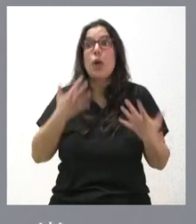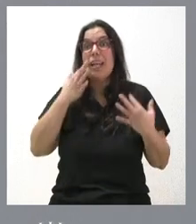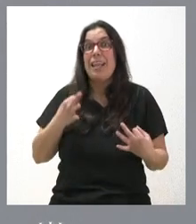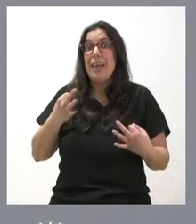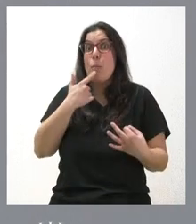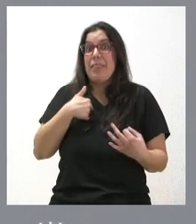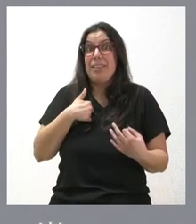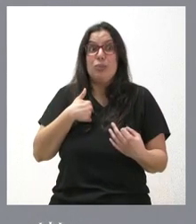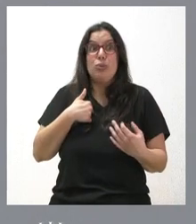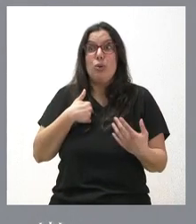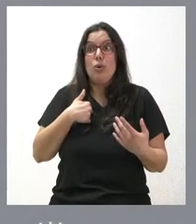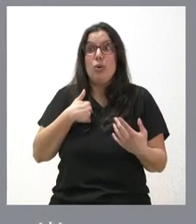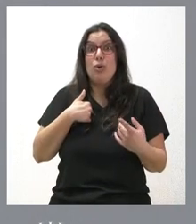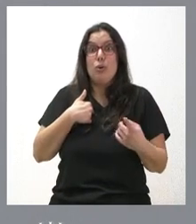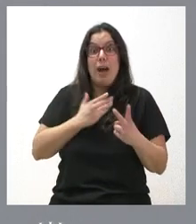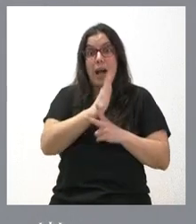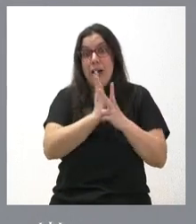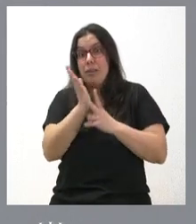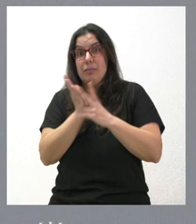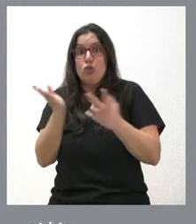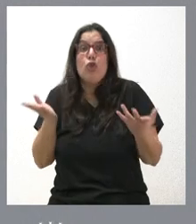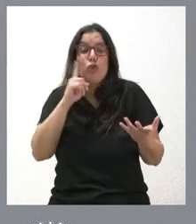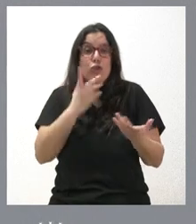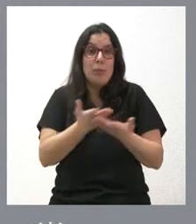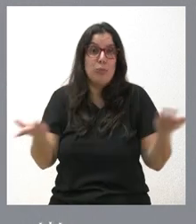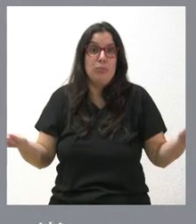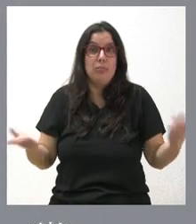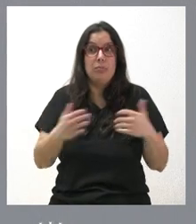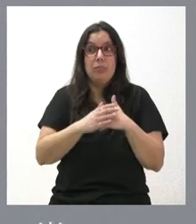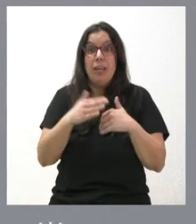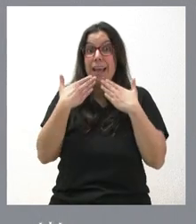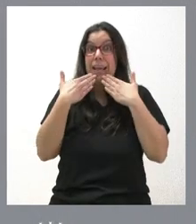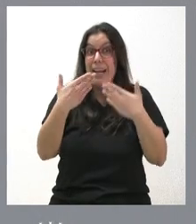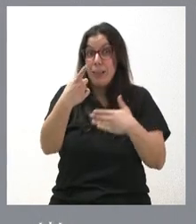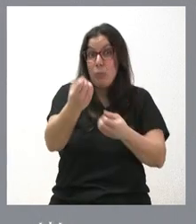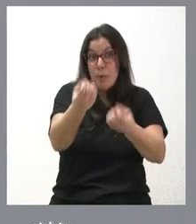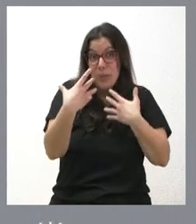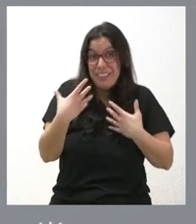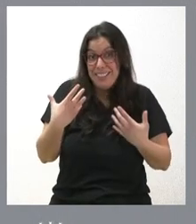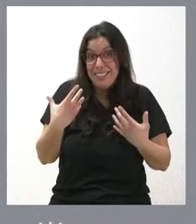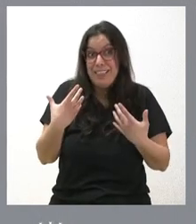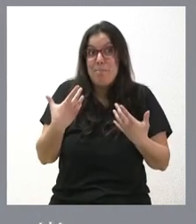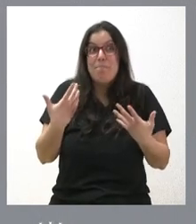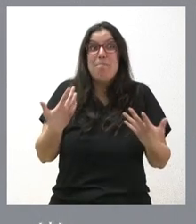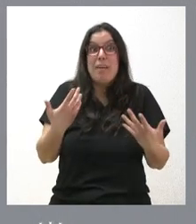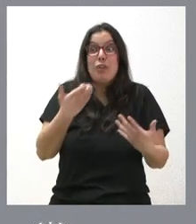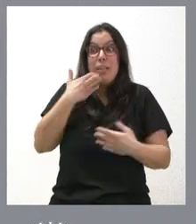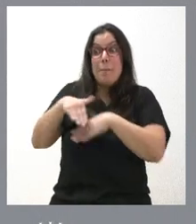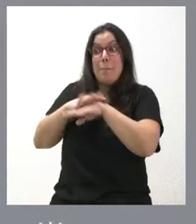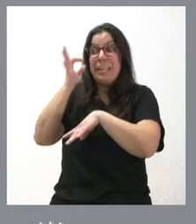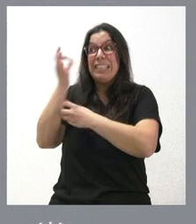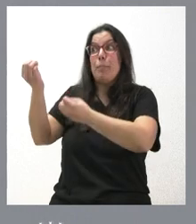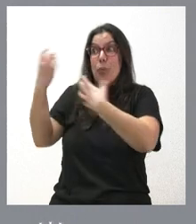dicho que esta sea la alternativa que se pone encima de la mesa yo agradezco que usted me lo cuente pero si me lo cuenta la